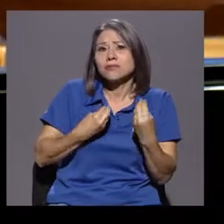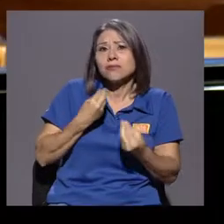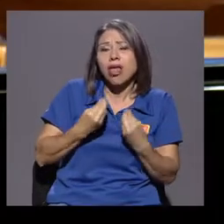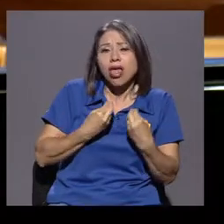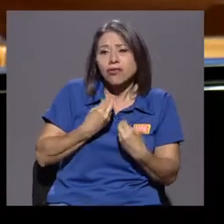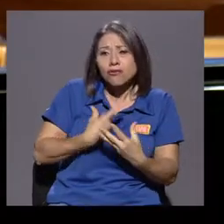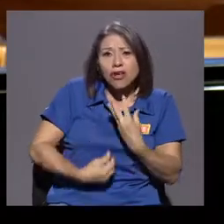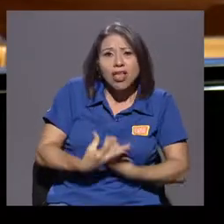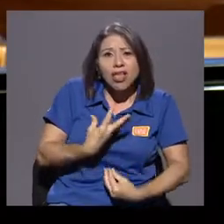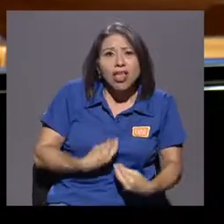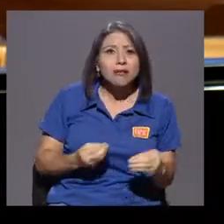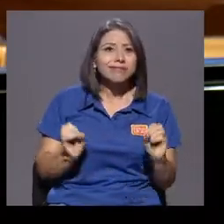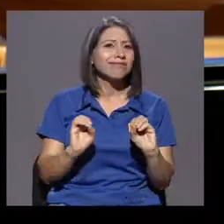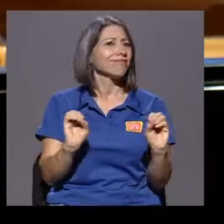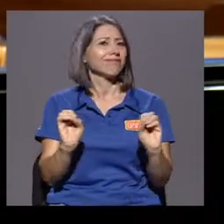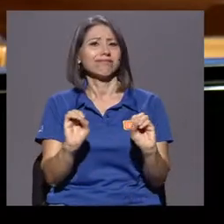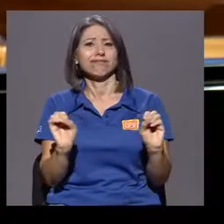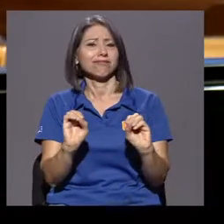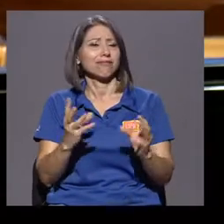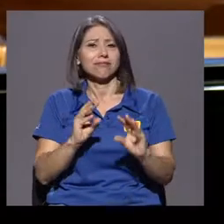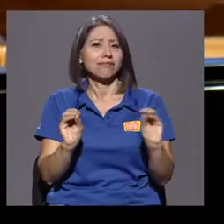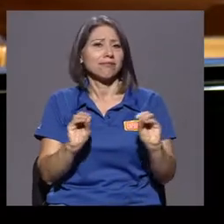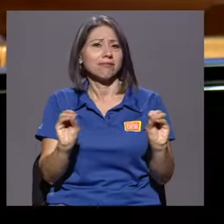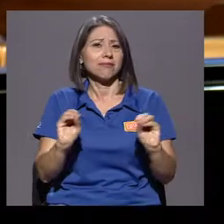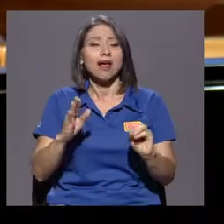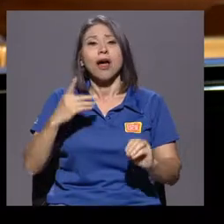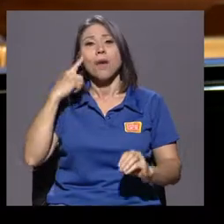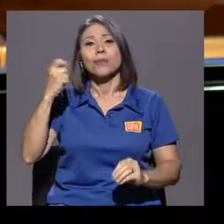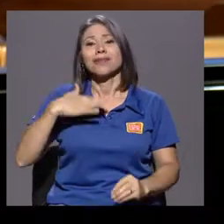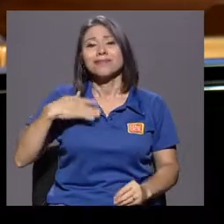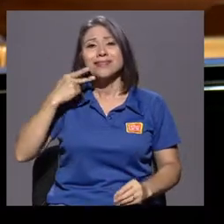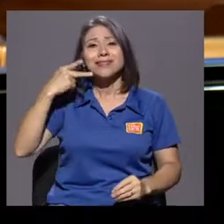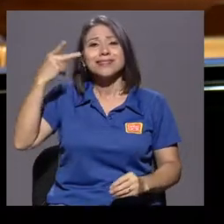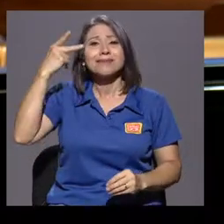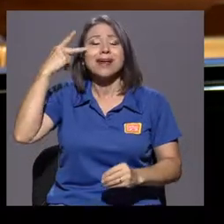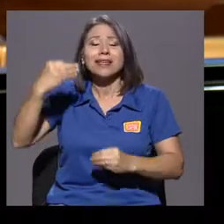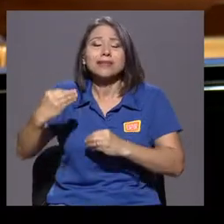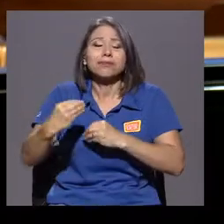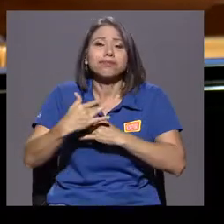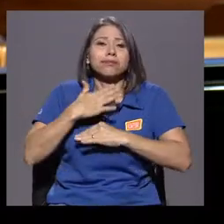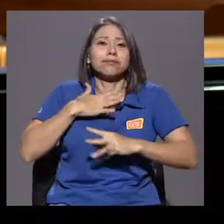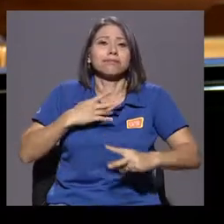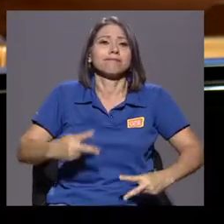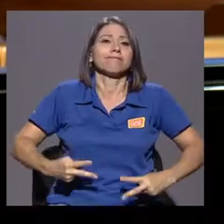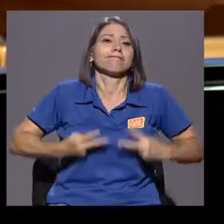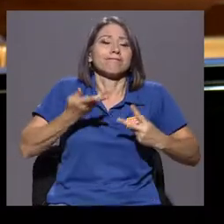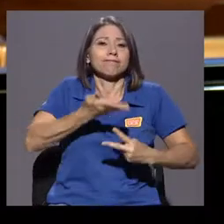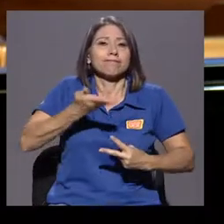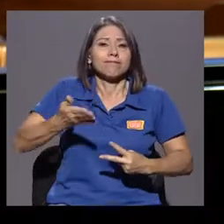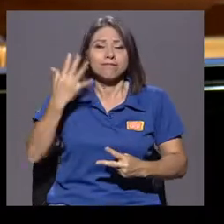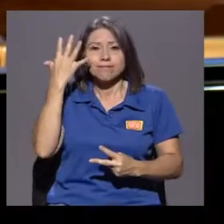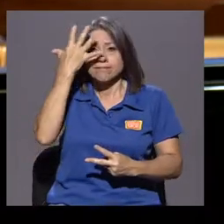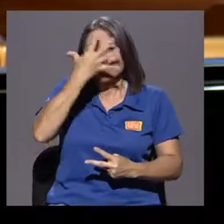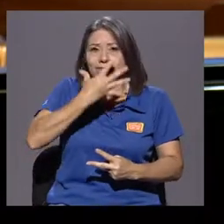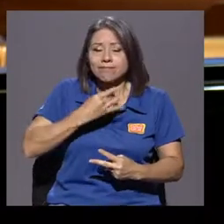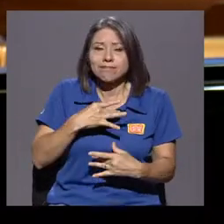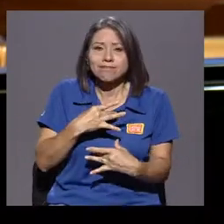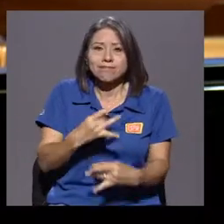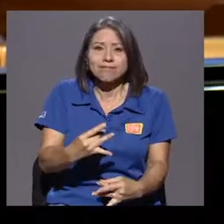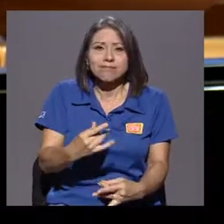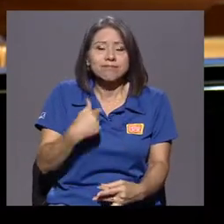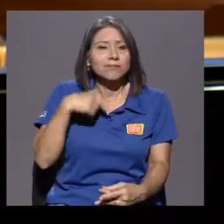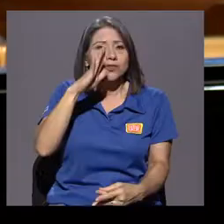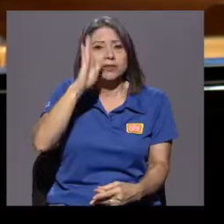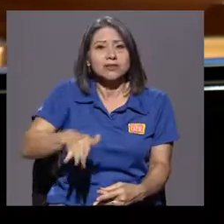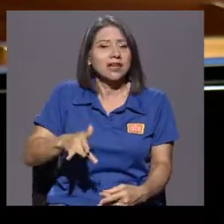sufriendo por eso en lo absoluto porque mis padres llenaron mi vida de tantas cosas hermosas e interesantes que yo